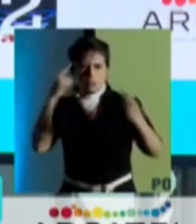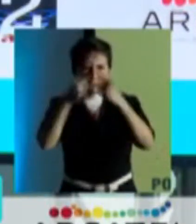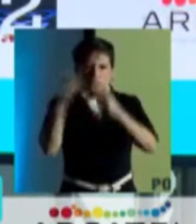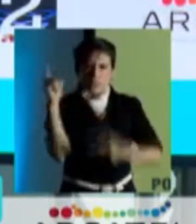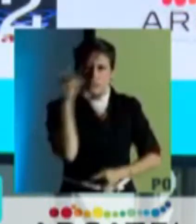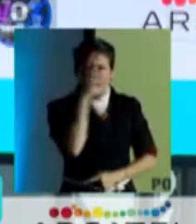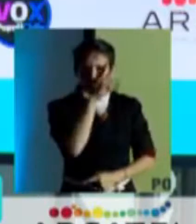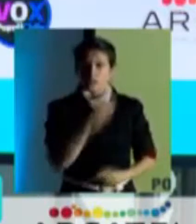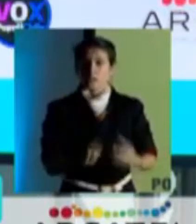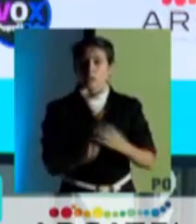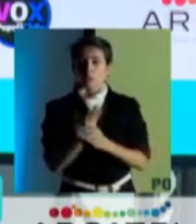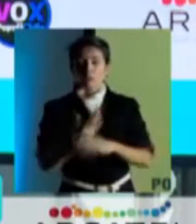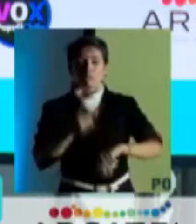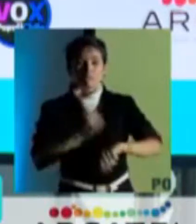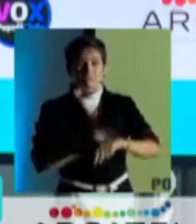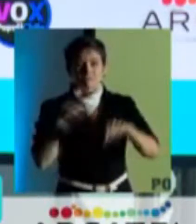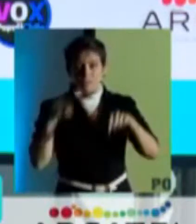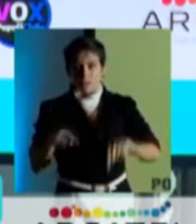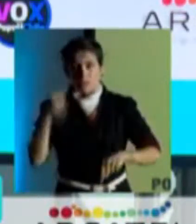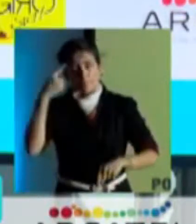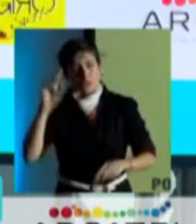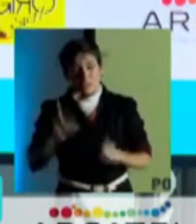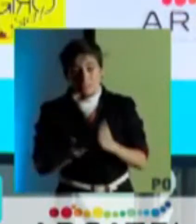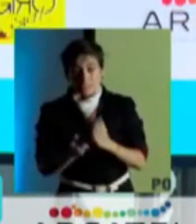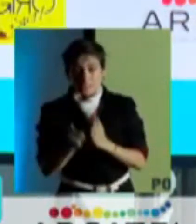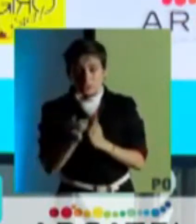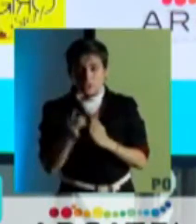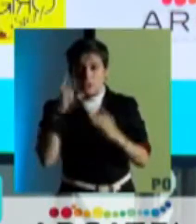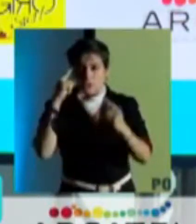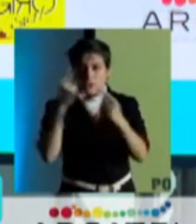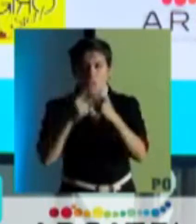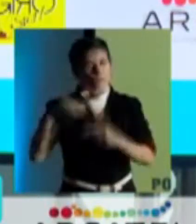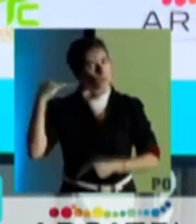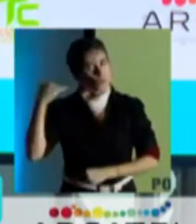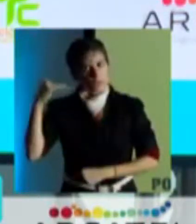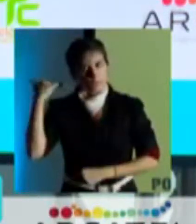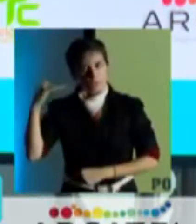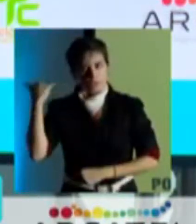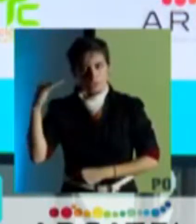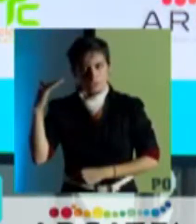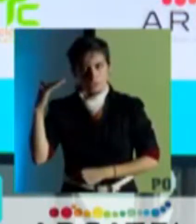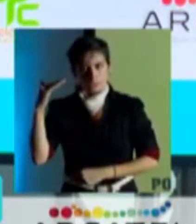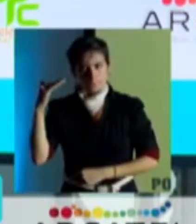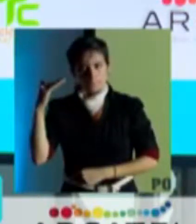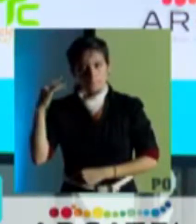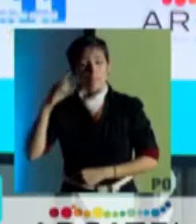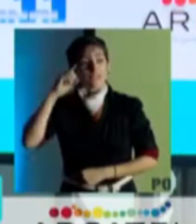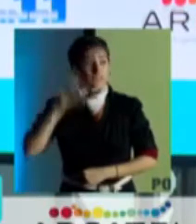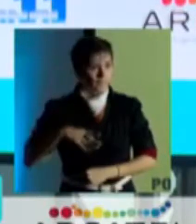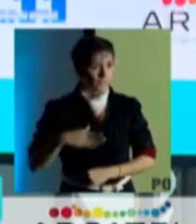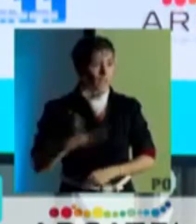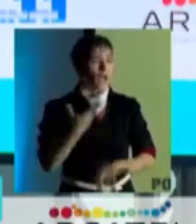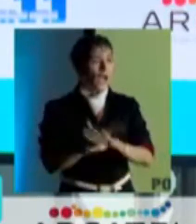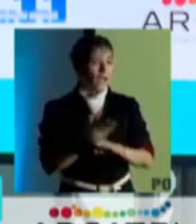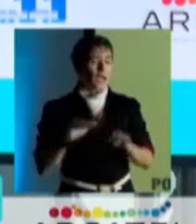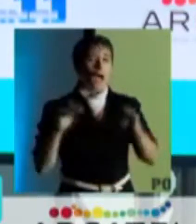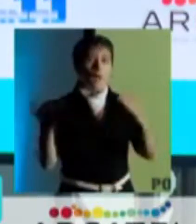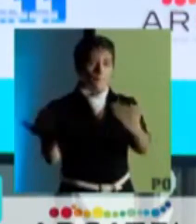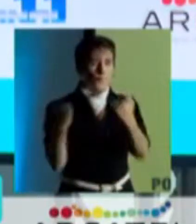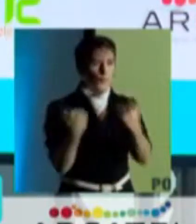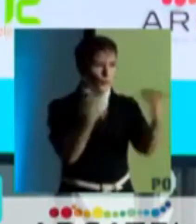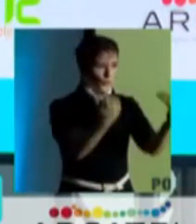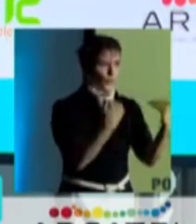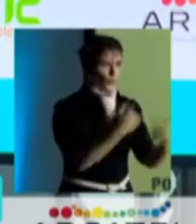pero para el desarrollo de nuestros planes es fundamental contar con el apoyo de todos especialmente